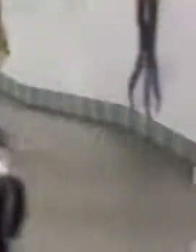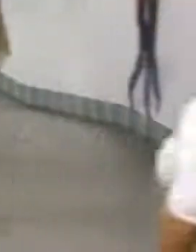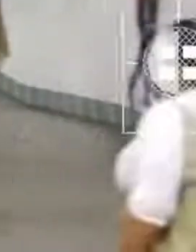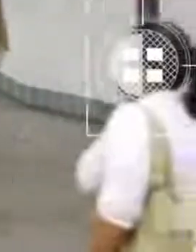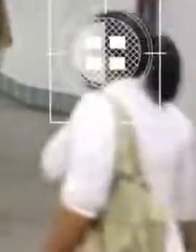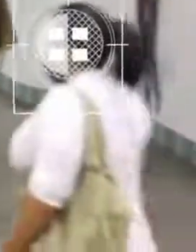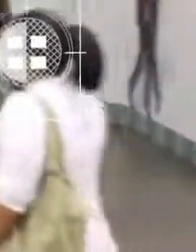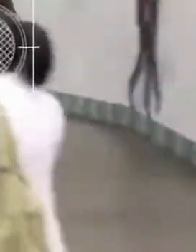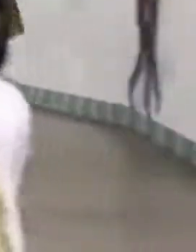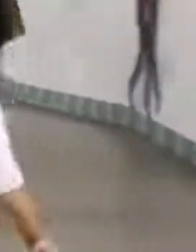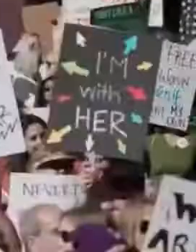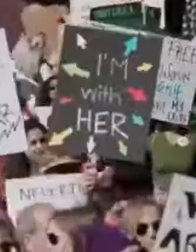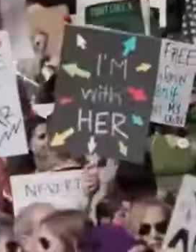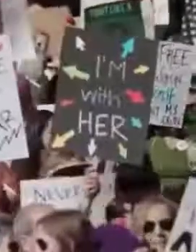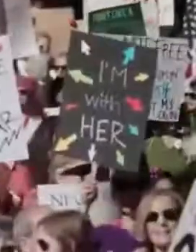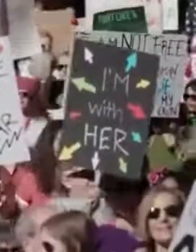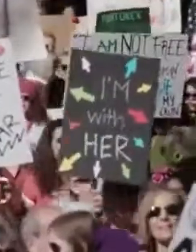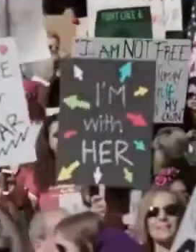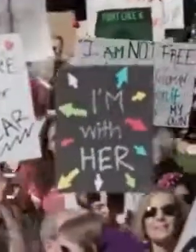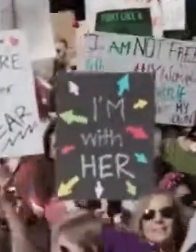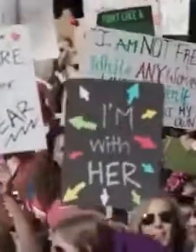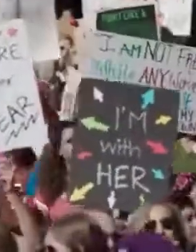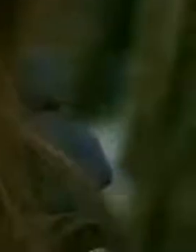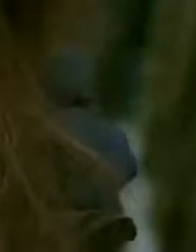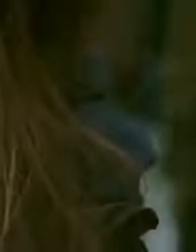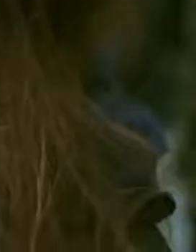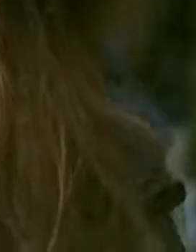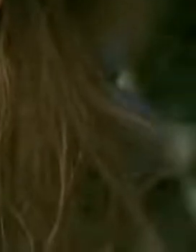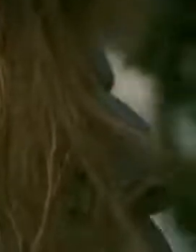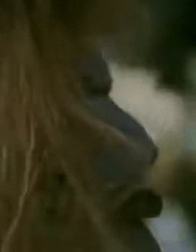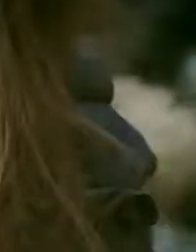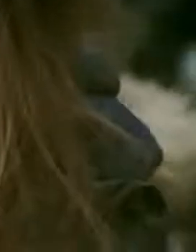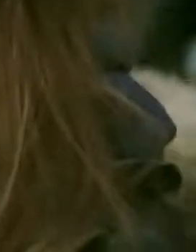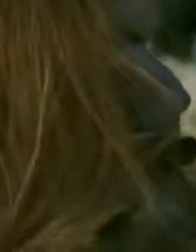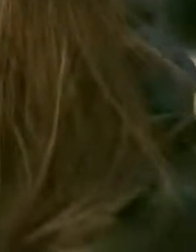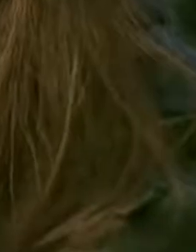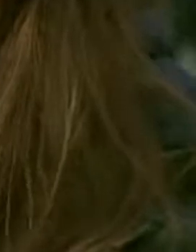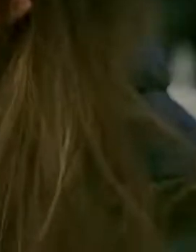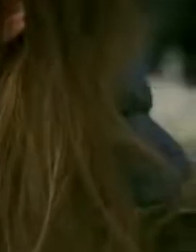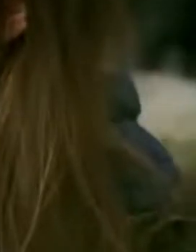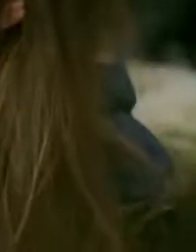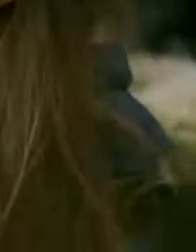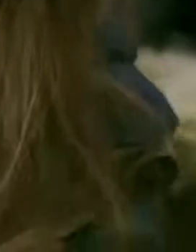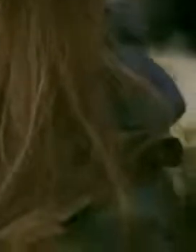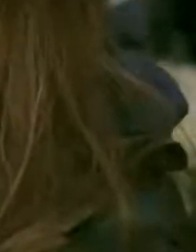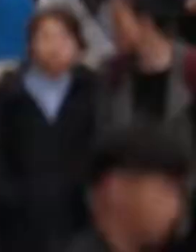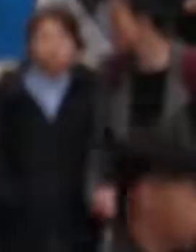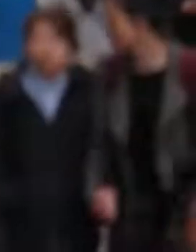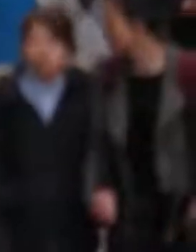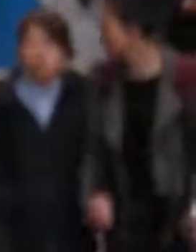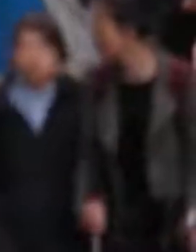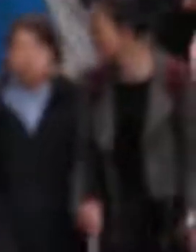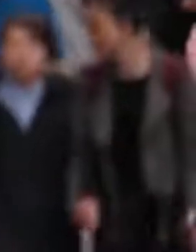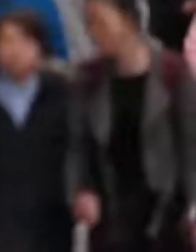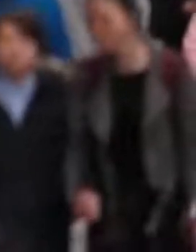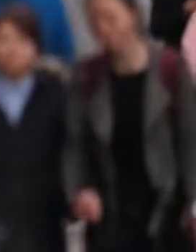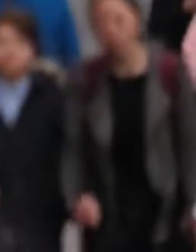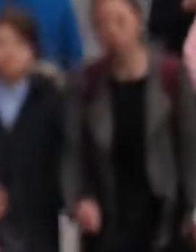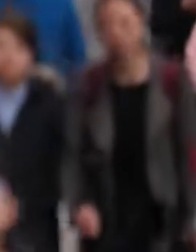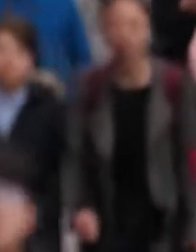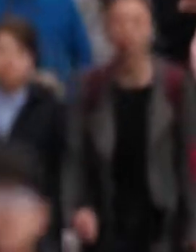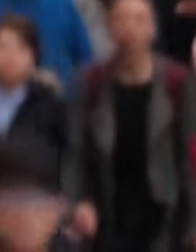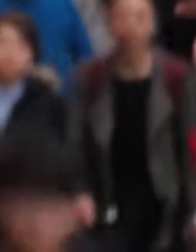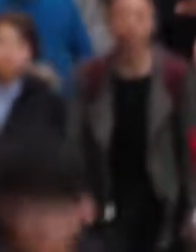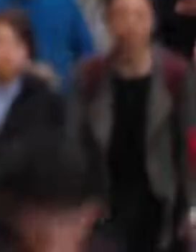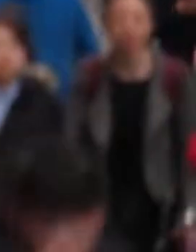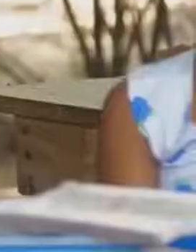inflexión. Es necesario adoptar medidas urgentes para cambiar de rumbo y transformar el futuro. Cada uno de nosotros